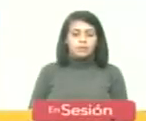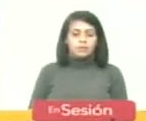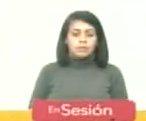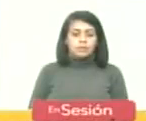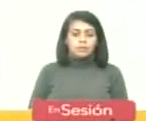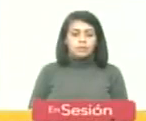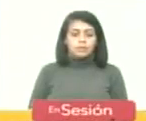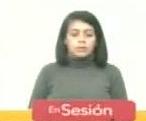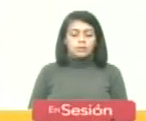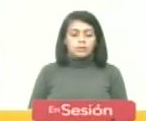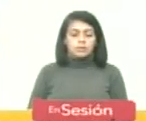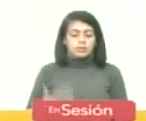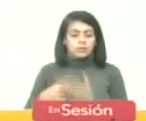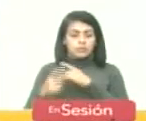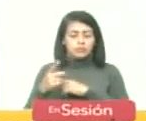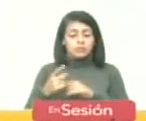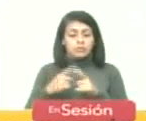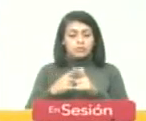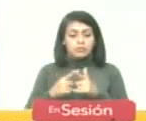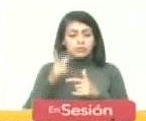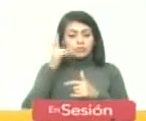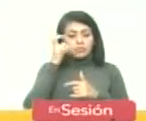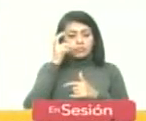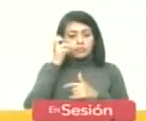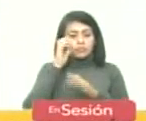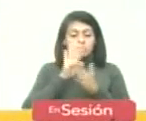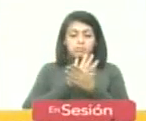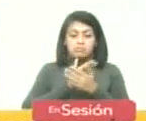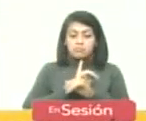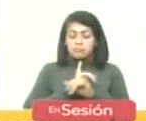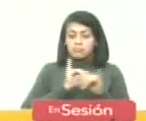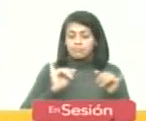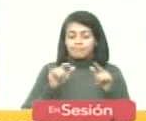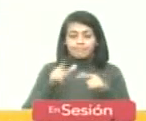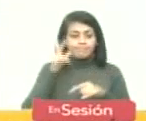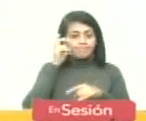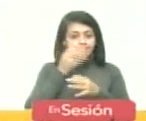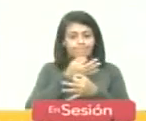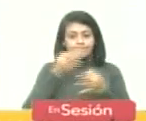El pasado 2 de agosto, la presidenta. Con que tú me escuches y me conformo, Gamarra.